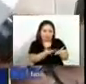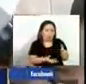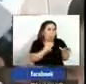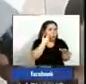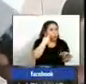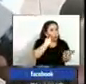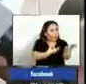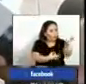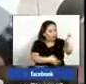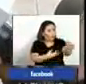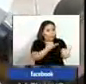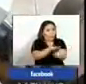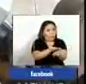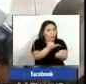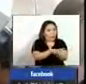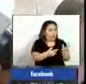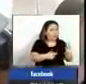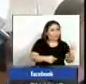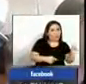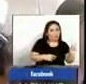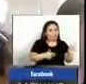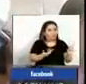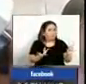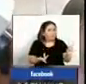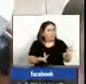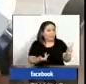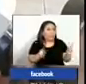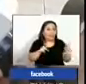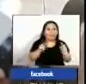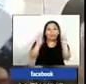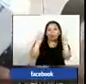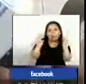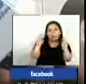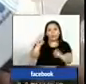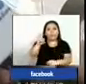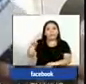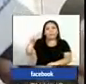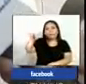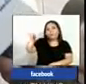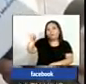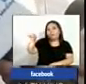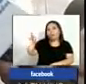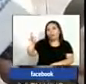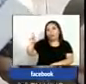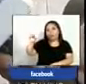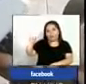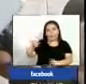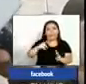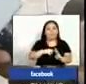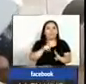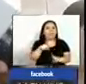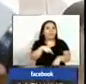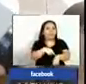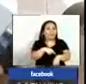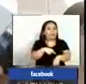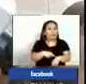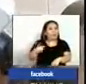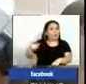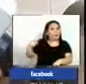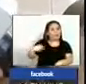de los demandados en relación a Yuri Rodolfo Jenkins Lorenzana en el periodo